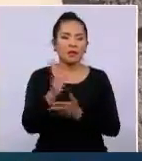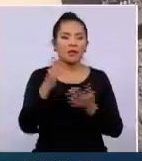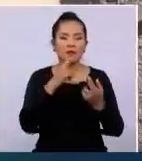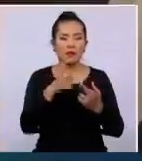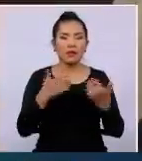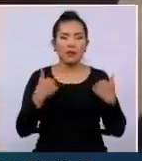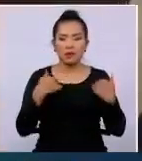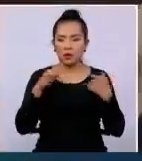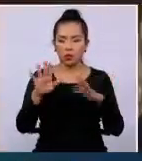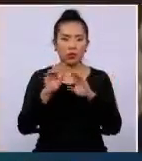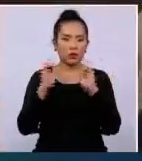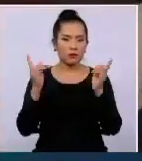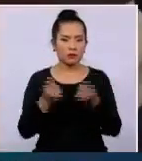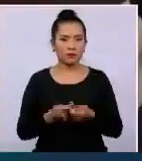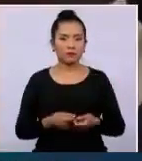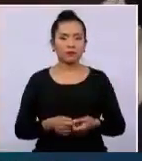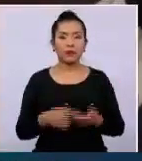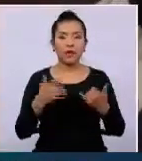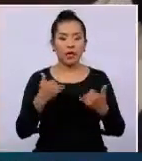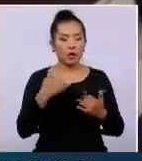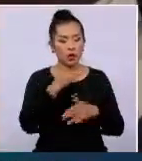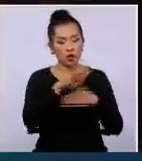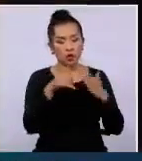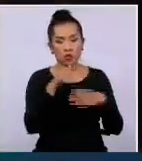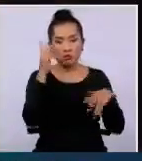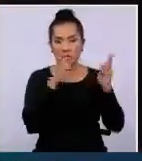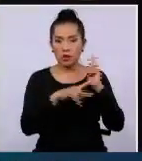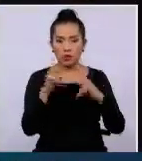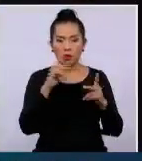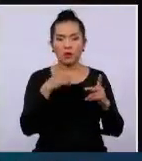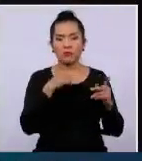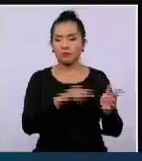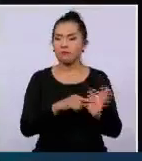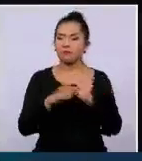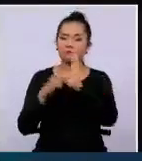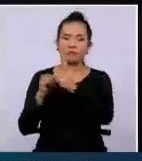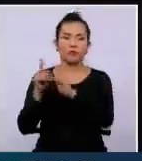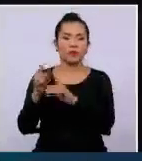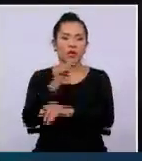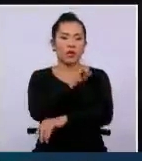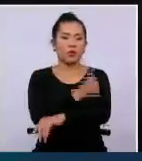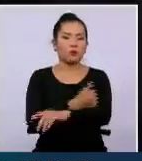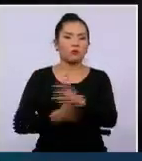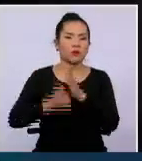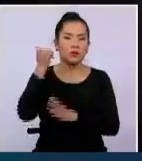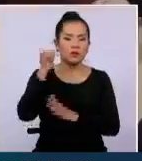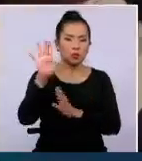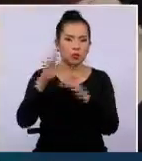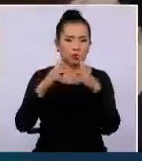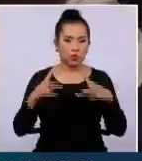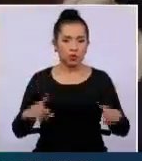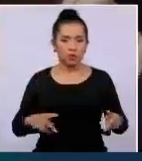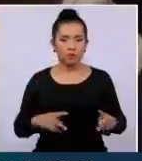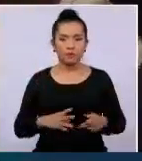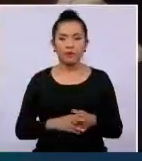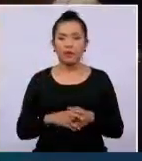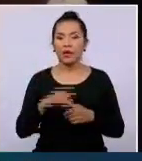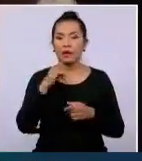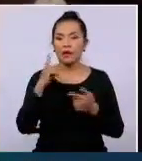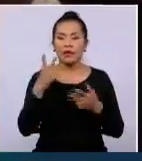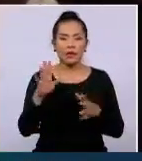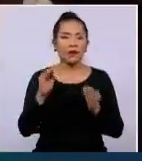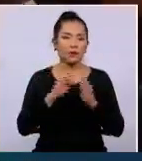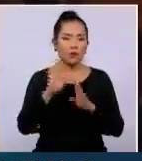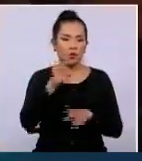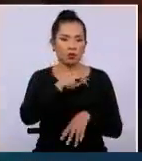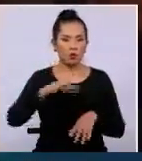el departamento. Hemos trasladado esta preocupación al Consejo de la Magistratura Potosí. Al parecer, desde el gobierno